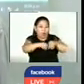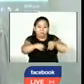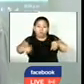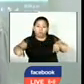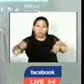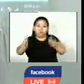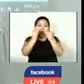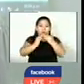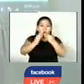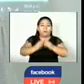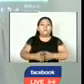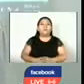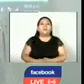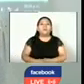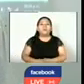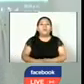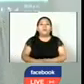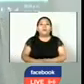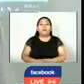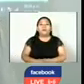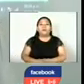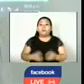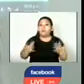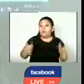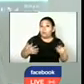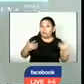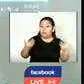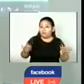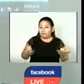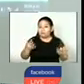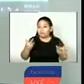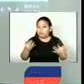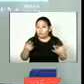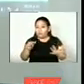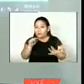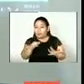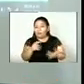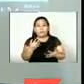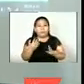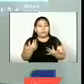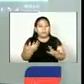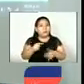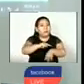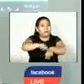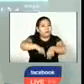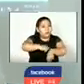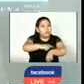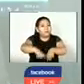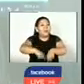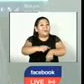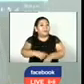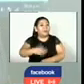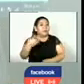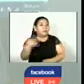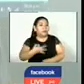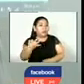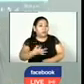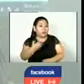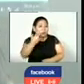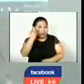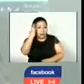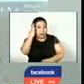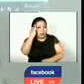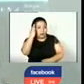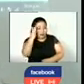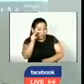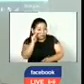impelencia esto por supuesto nos va a llevar varias horas porque es necesario seguir un